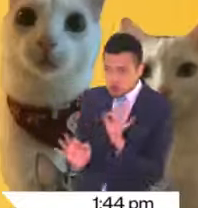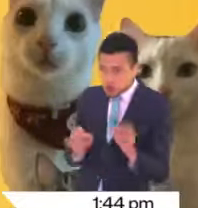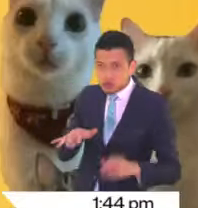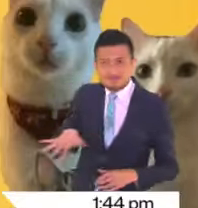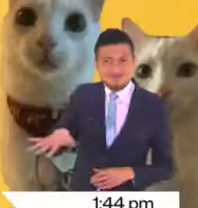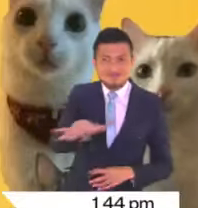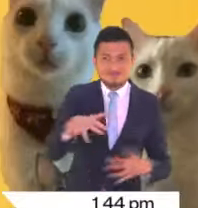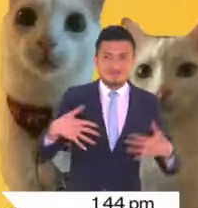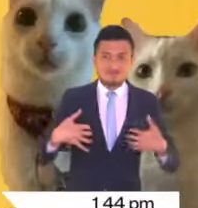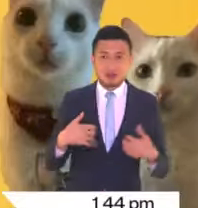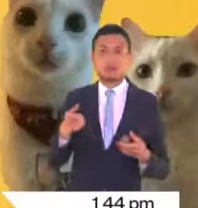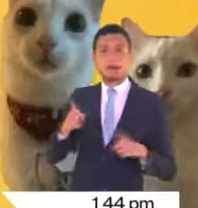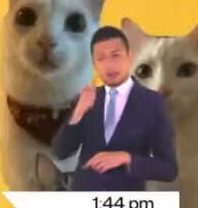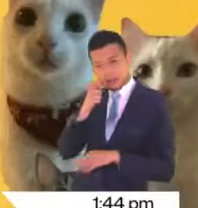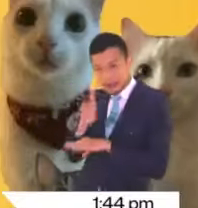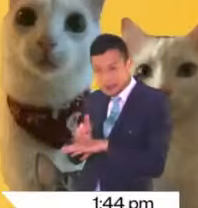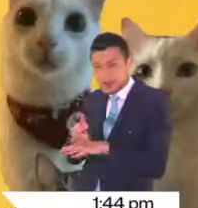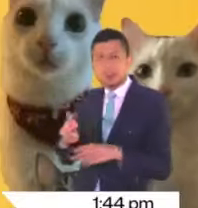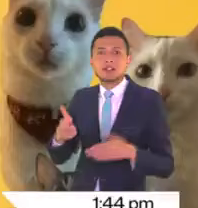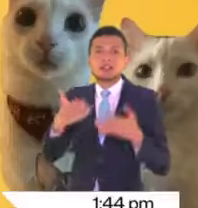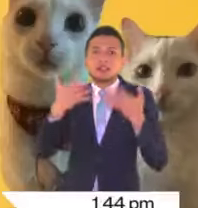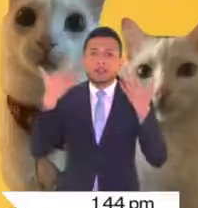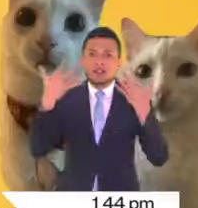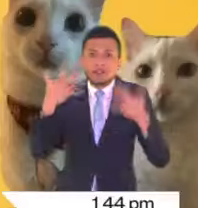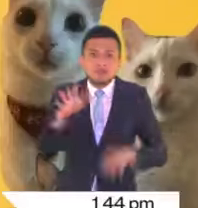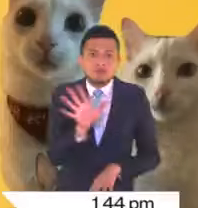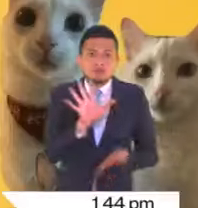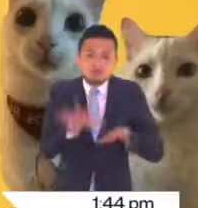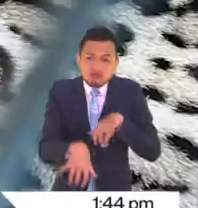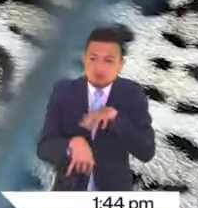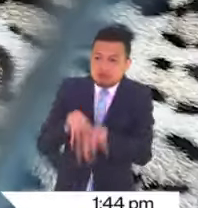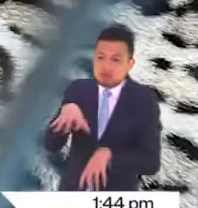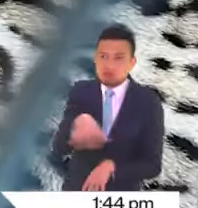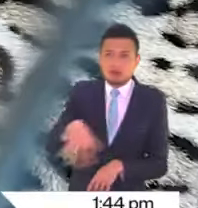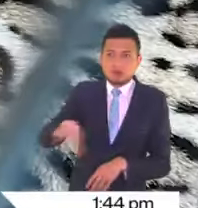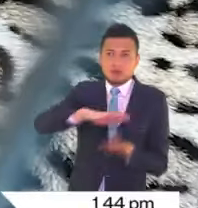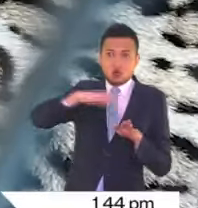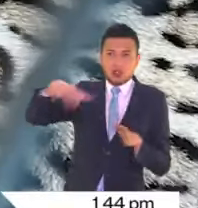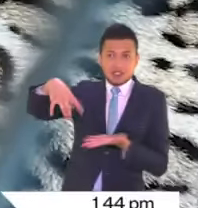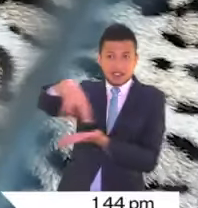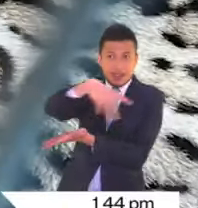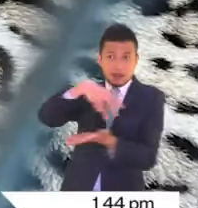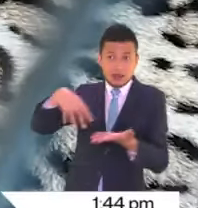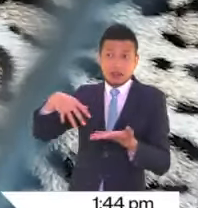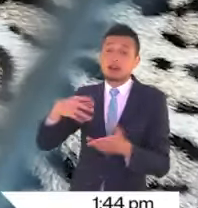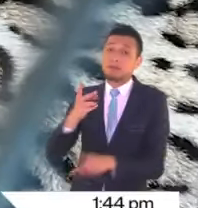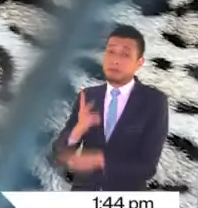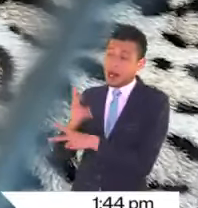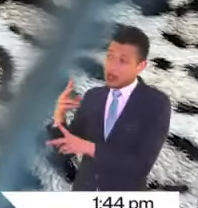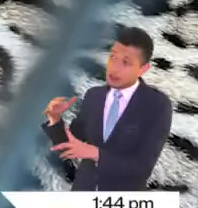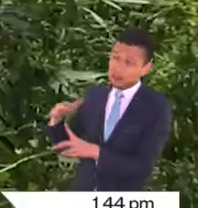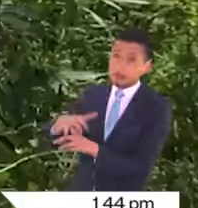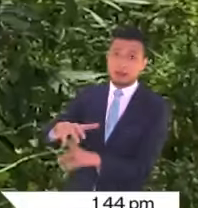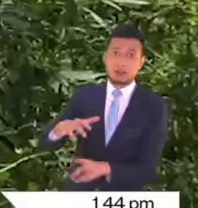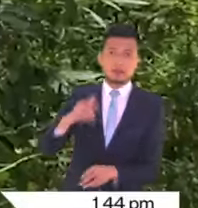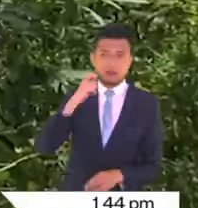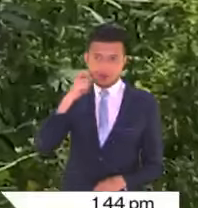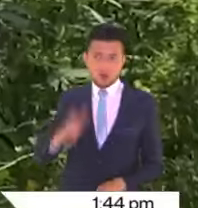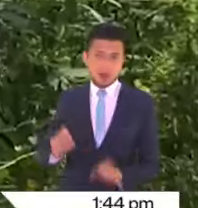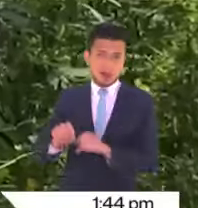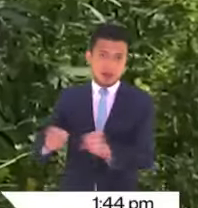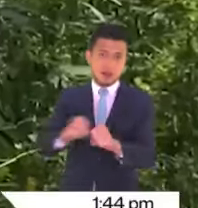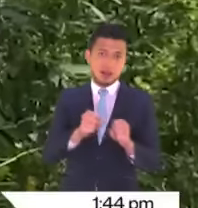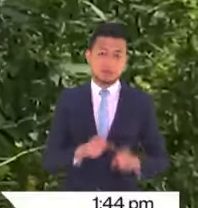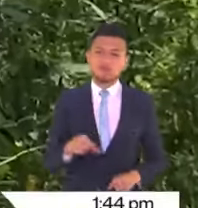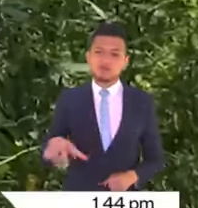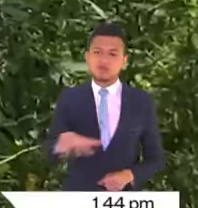el monitoreo de un felino que merodea por las montañas de Santander y cuyo hogar se ve amenazado por el hombre. Estos animales